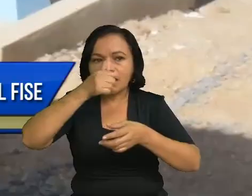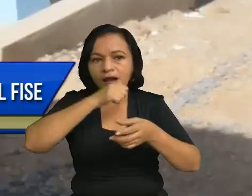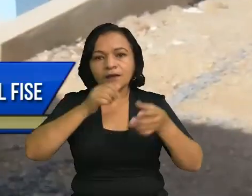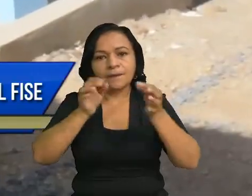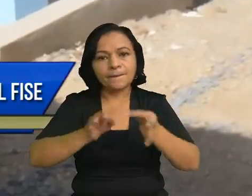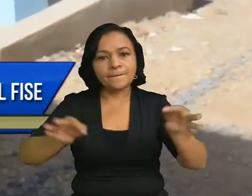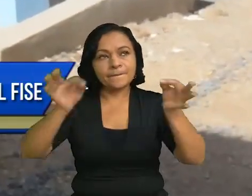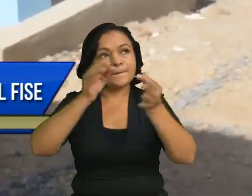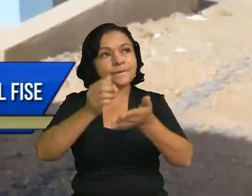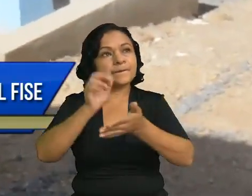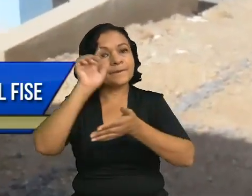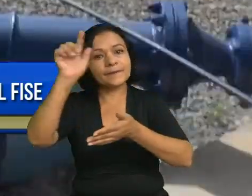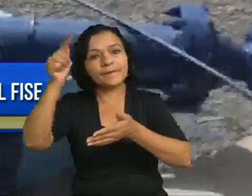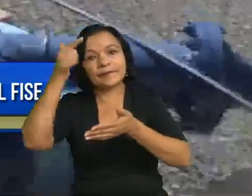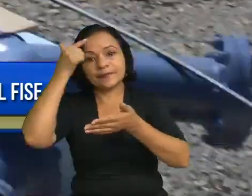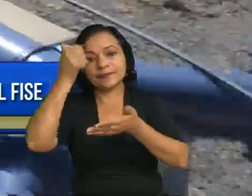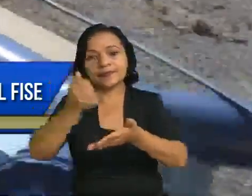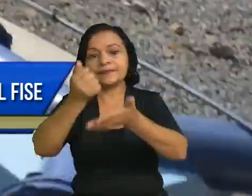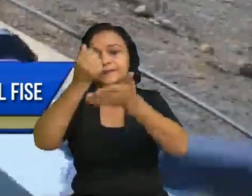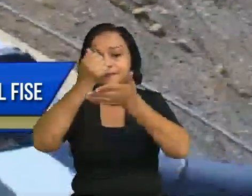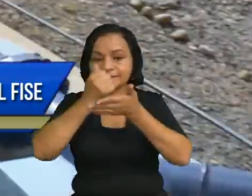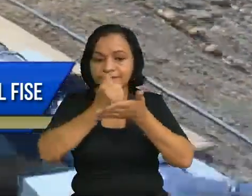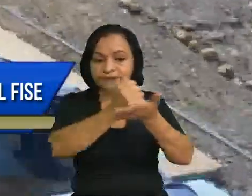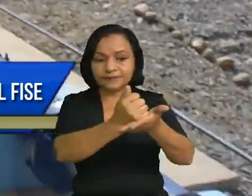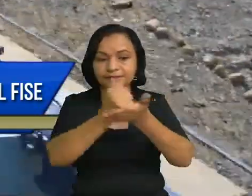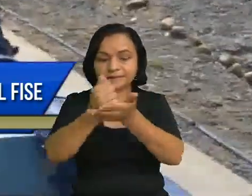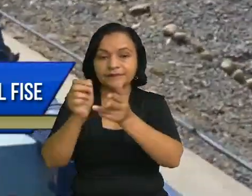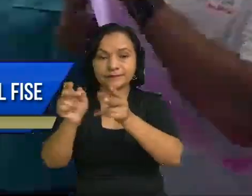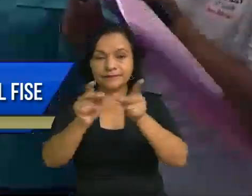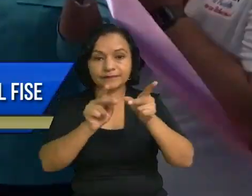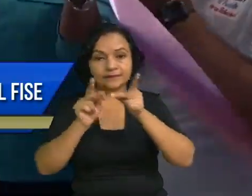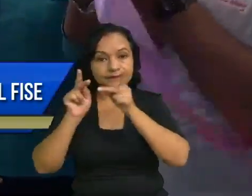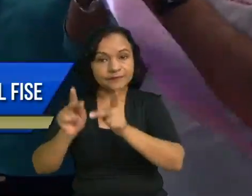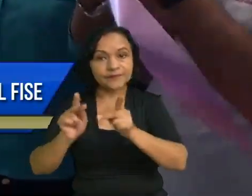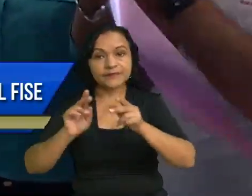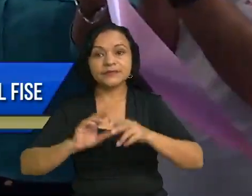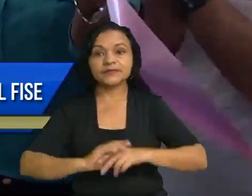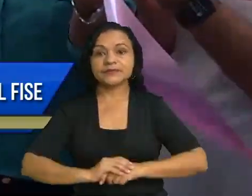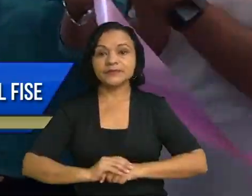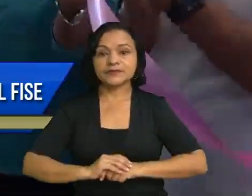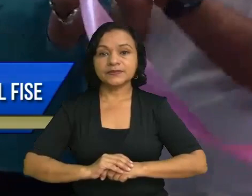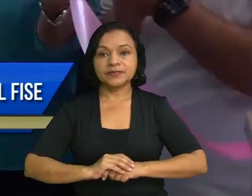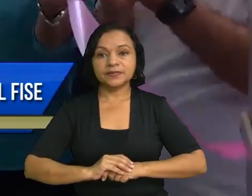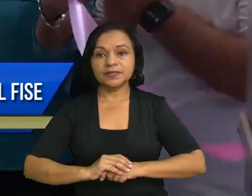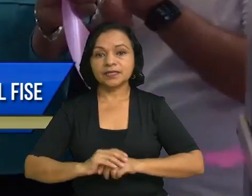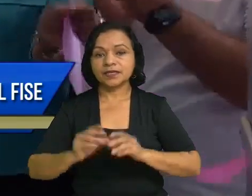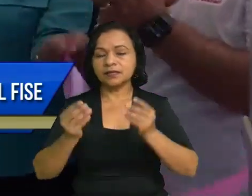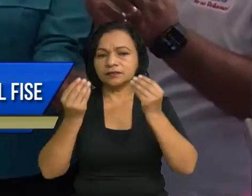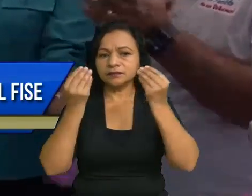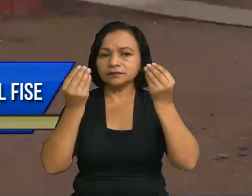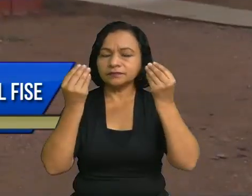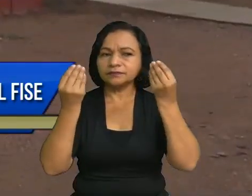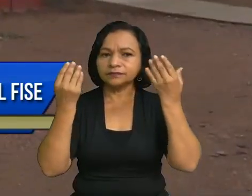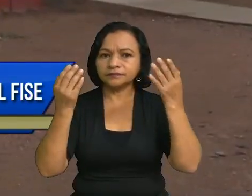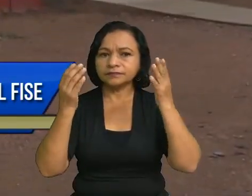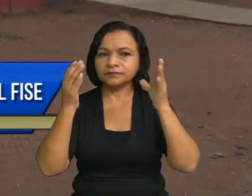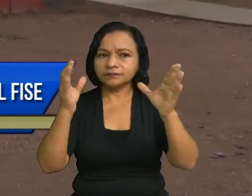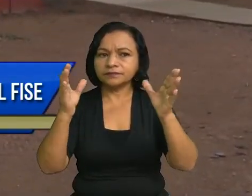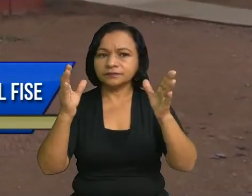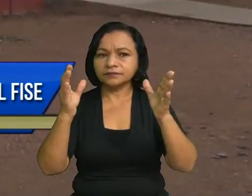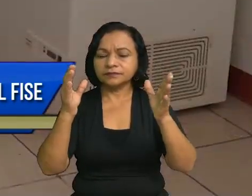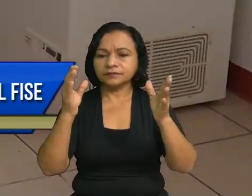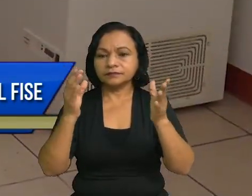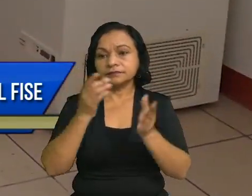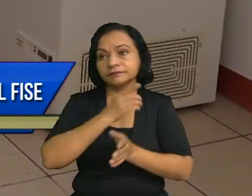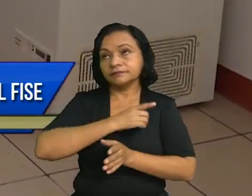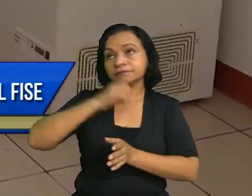nuestro gobierno de reconciliación y unidad nacional ahí hay muchas cosas que están los tiempos son